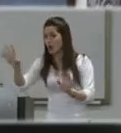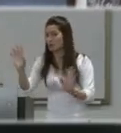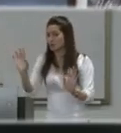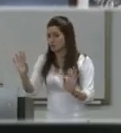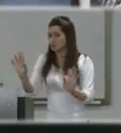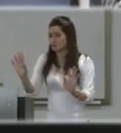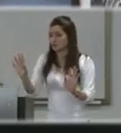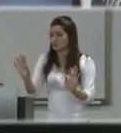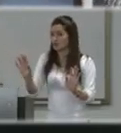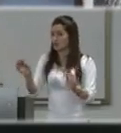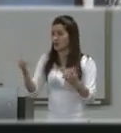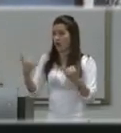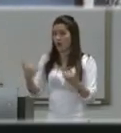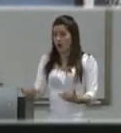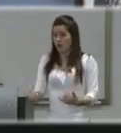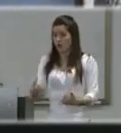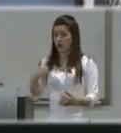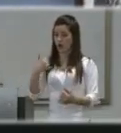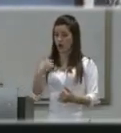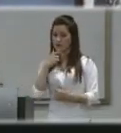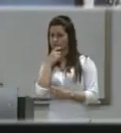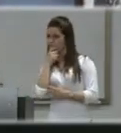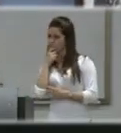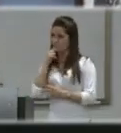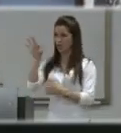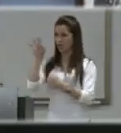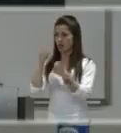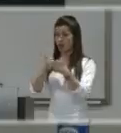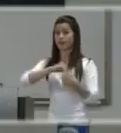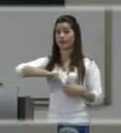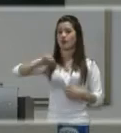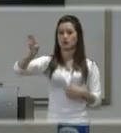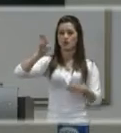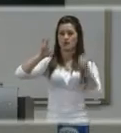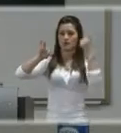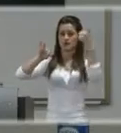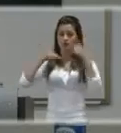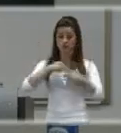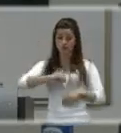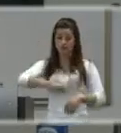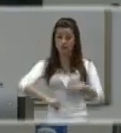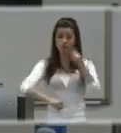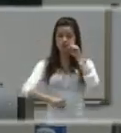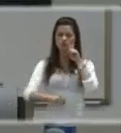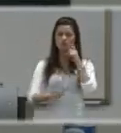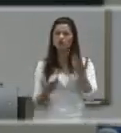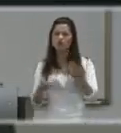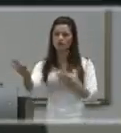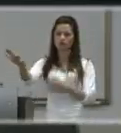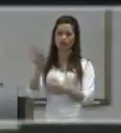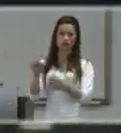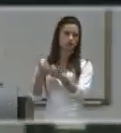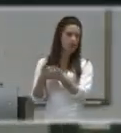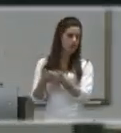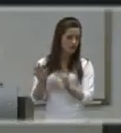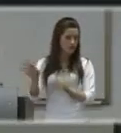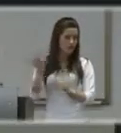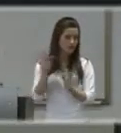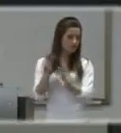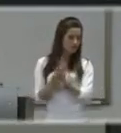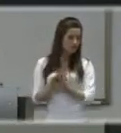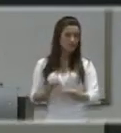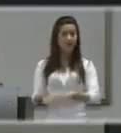¿no es cierto?, porque ha podido elegir quién va a ser su pareja. Entonces, elegir una pareja es parte de nuestros derechos sexuales y reproductivos. Uh-huh. Recibir información